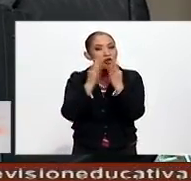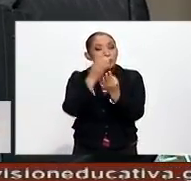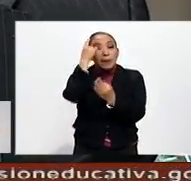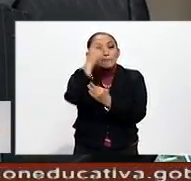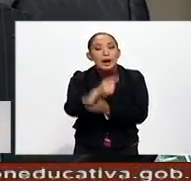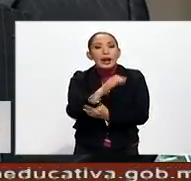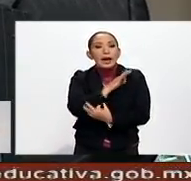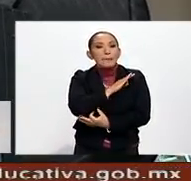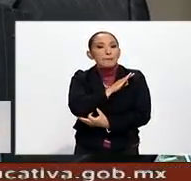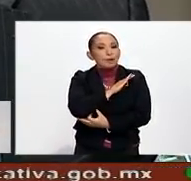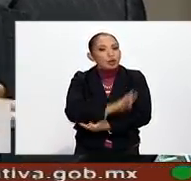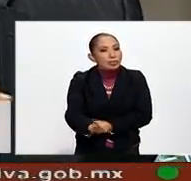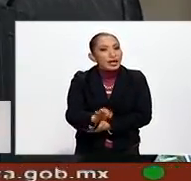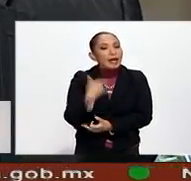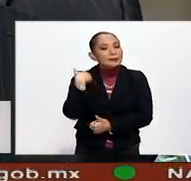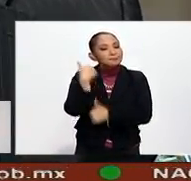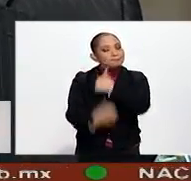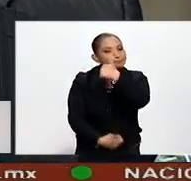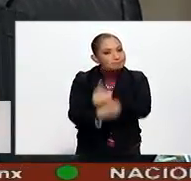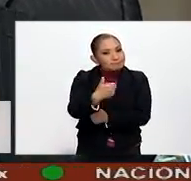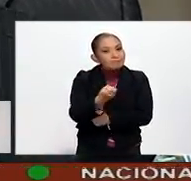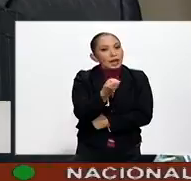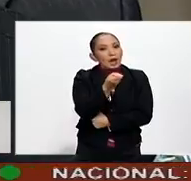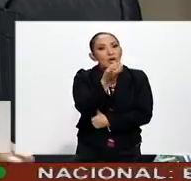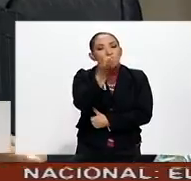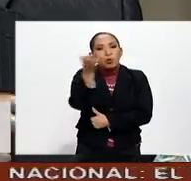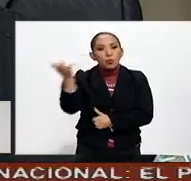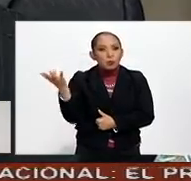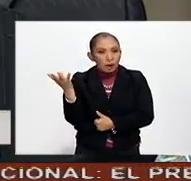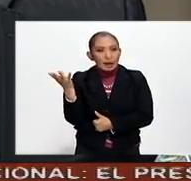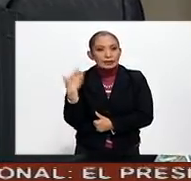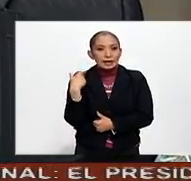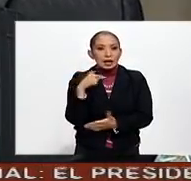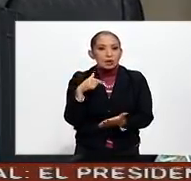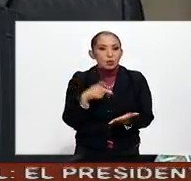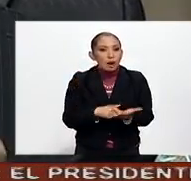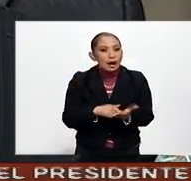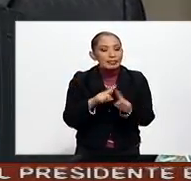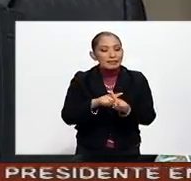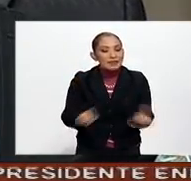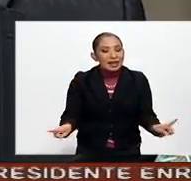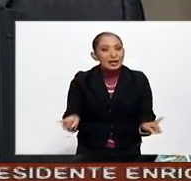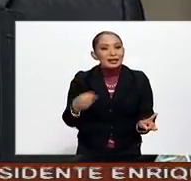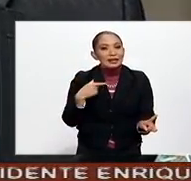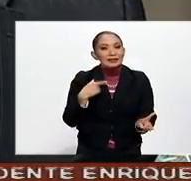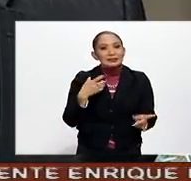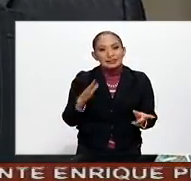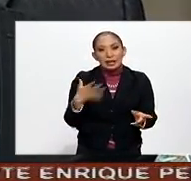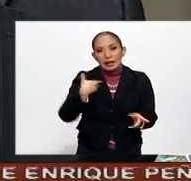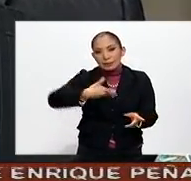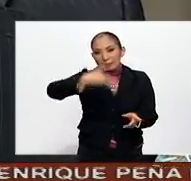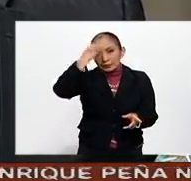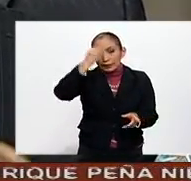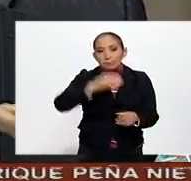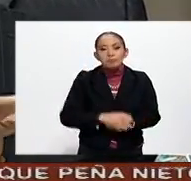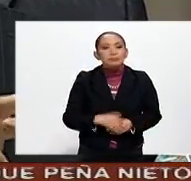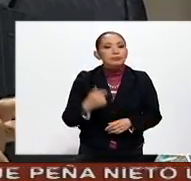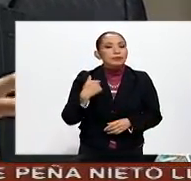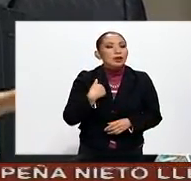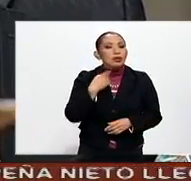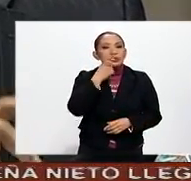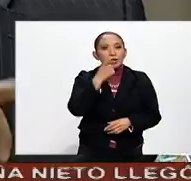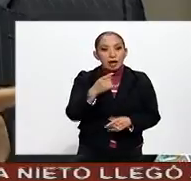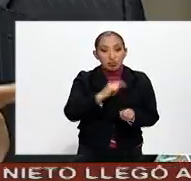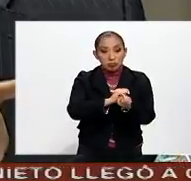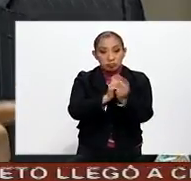para poder competir en cualquier medio distinto al que se aprende. Me refiero a